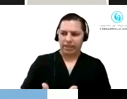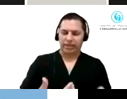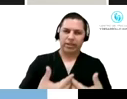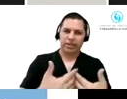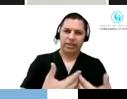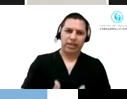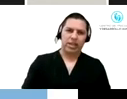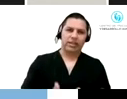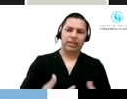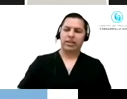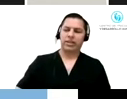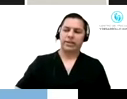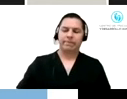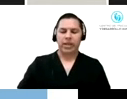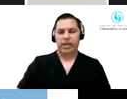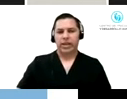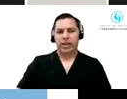lo trans.